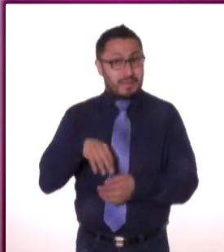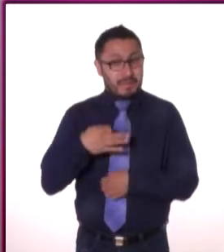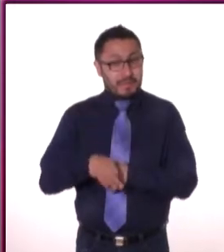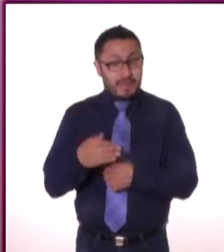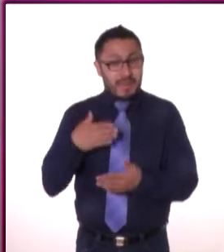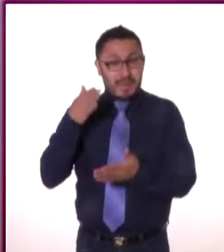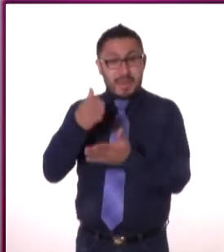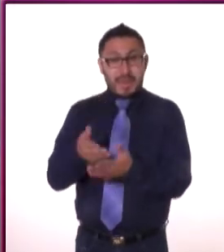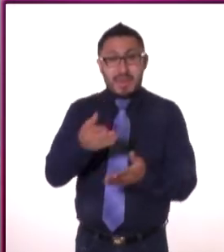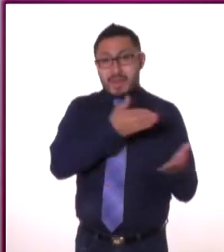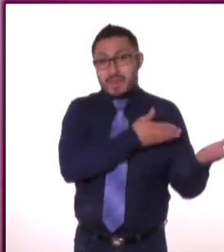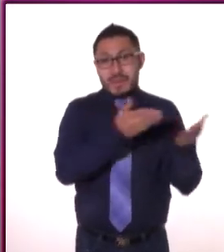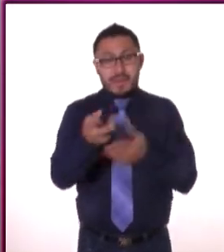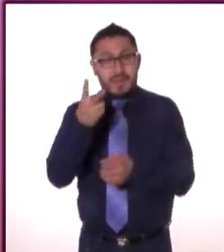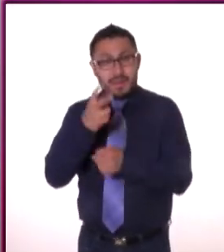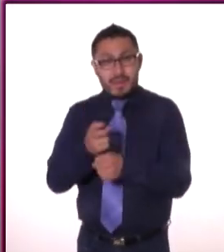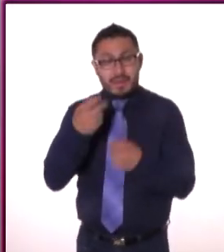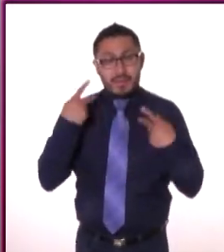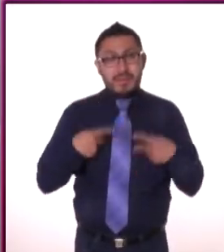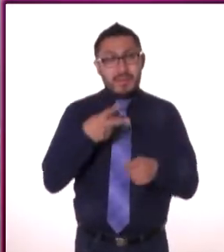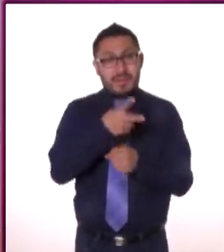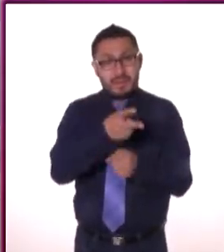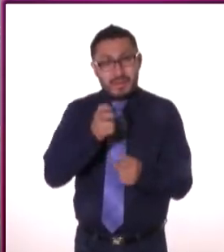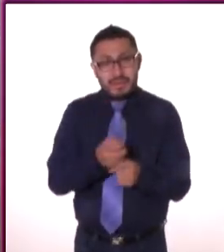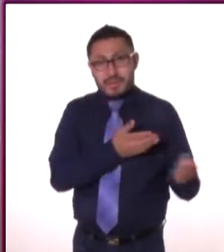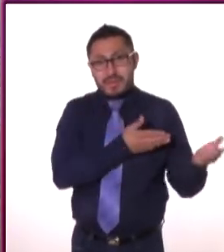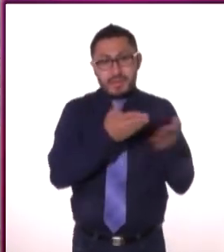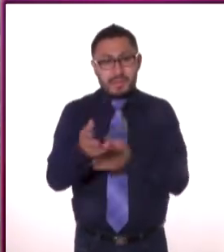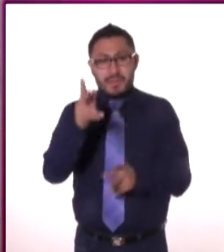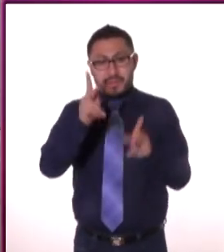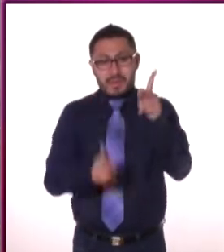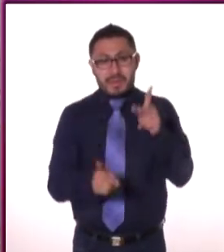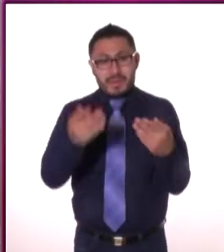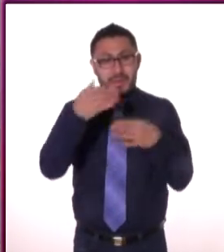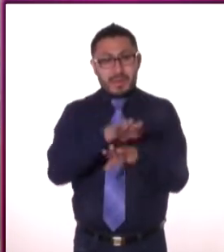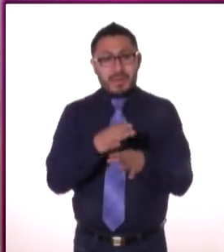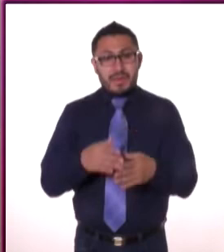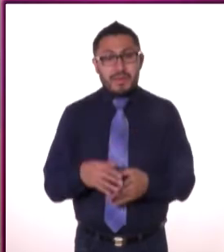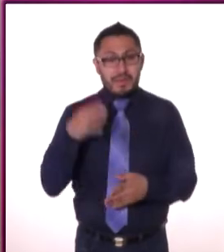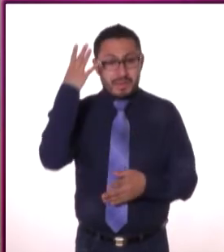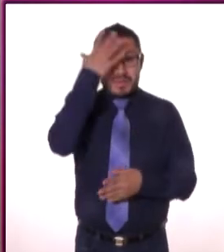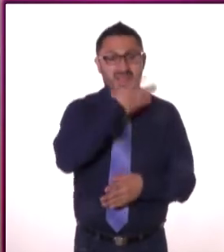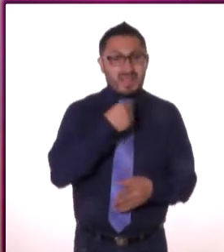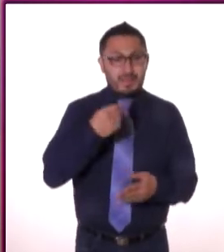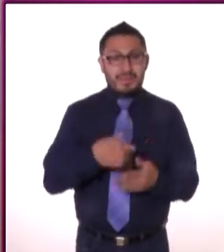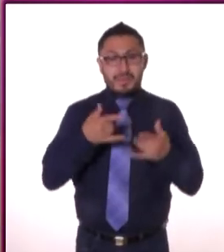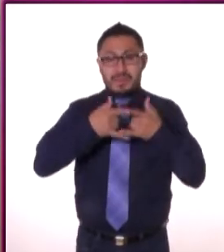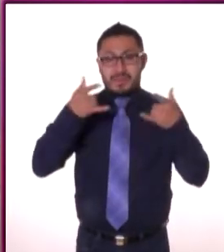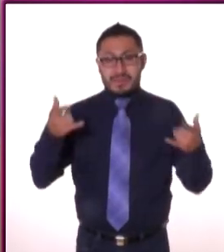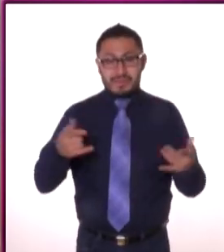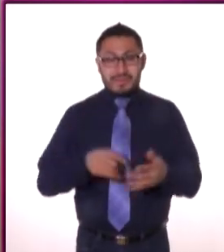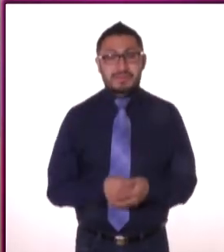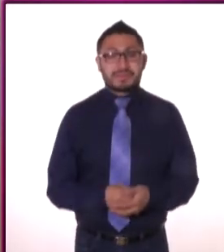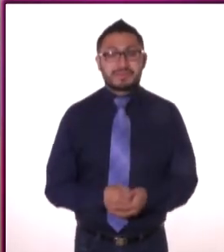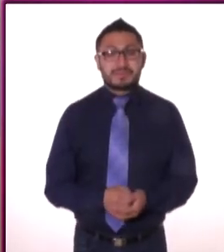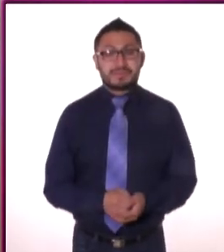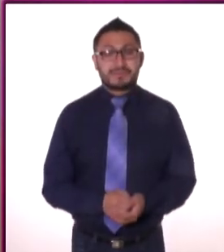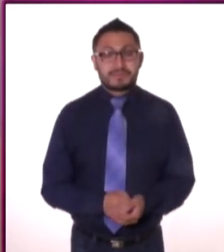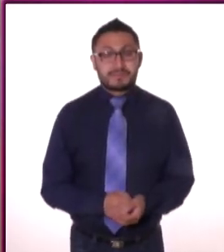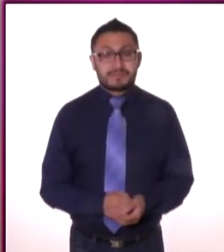Y en lo que llegamos, les vamos a dejar con nuestro segundo especialista invitado para que puedan platicar más sobre esta hermosa